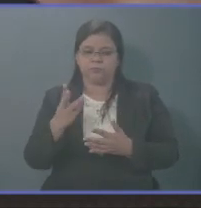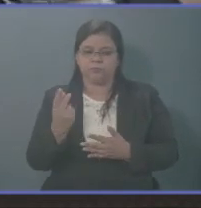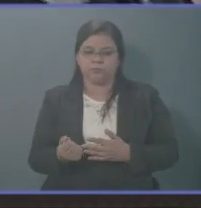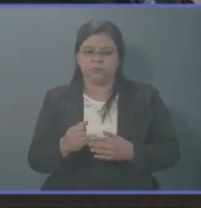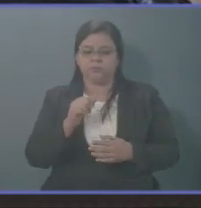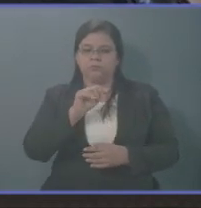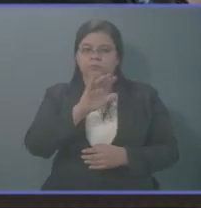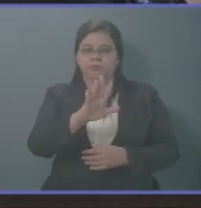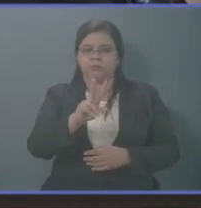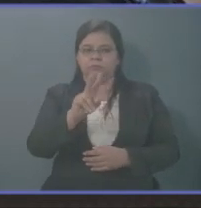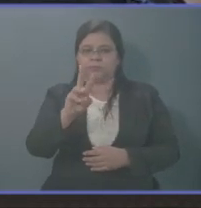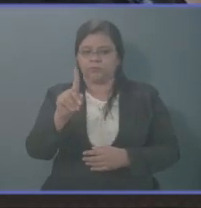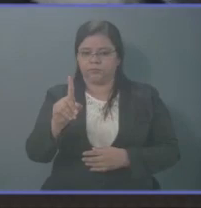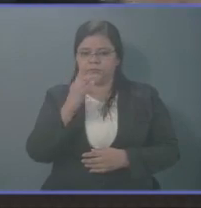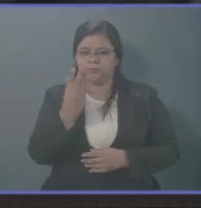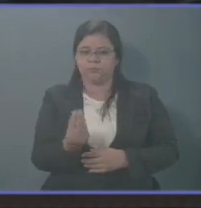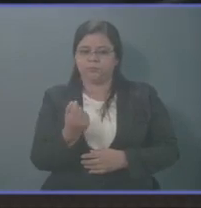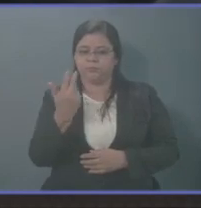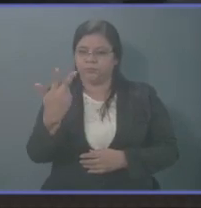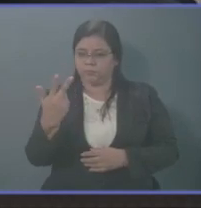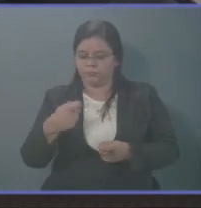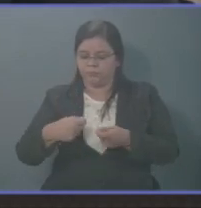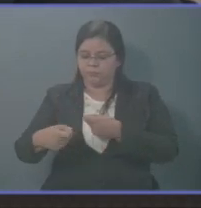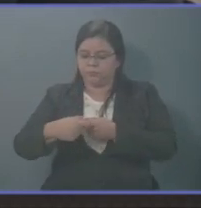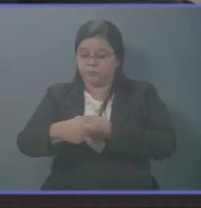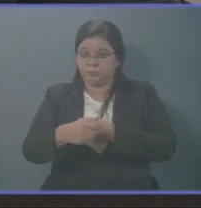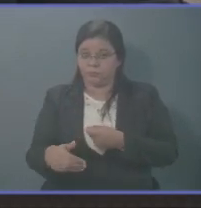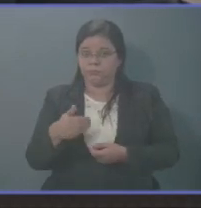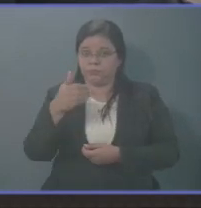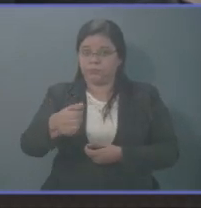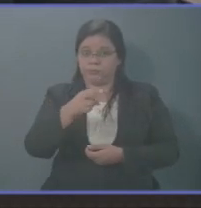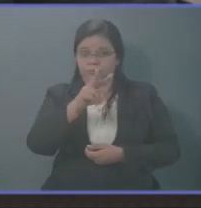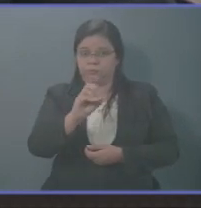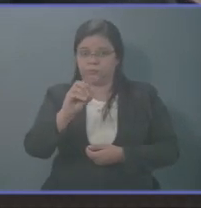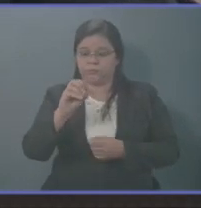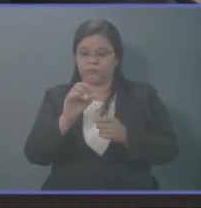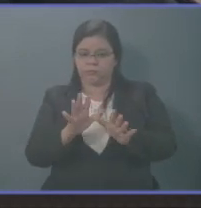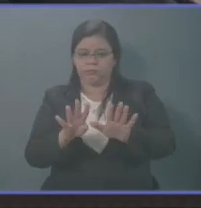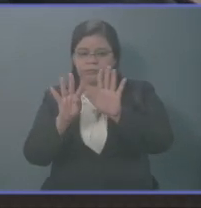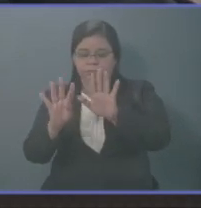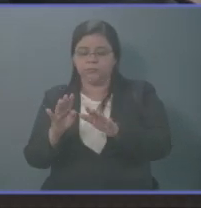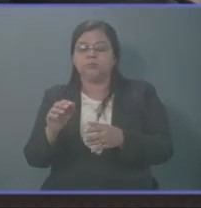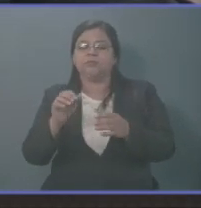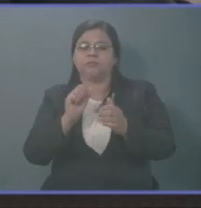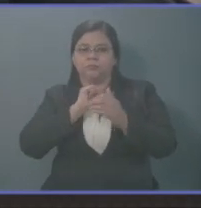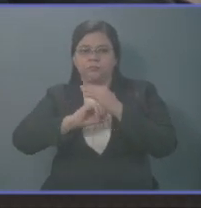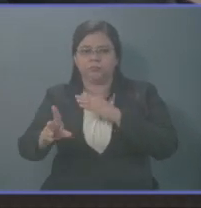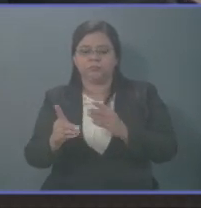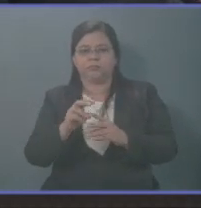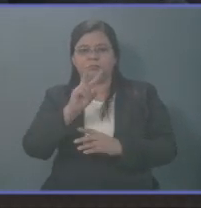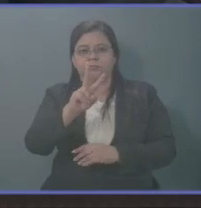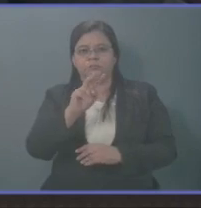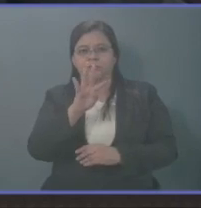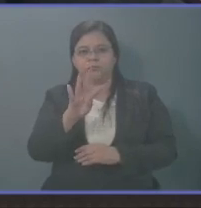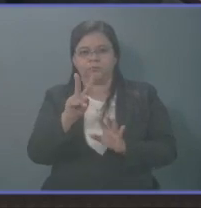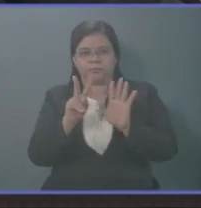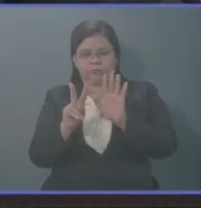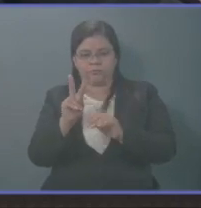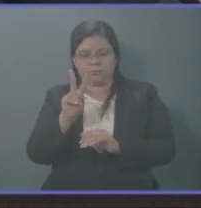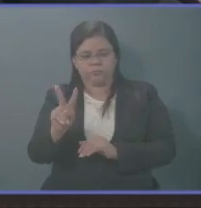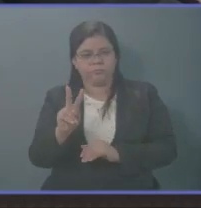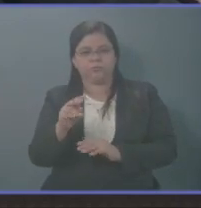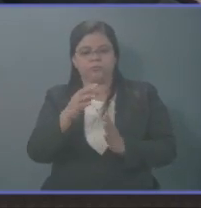número 521 de fecha 3 de diciembre de 2019, publicado en el Diario Oficial número 242, tomo